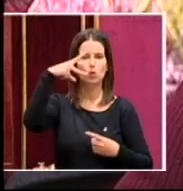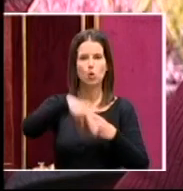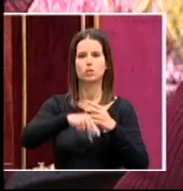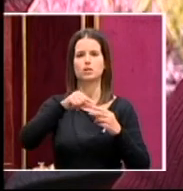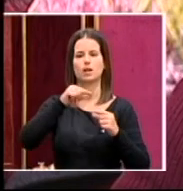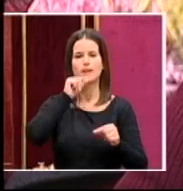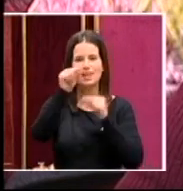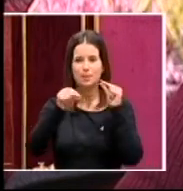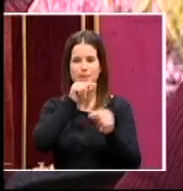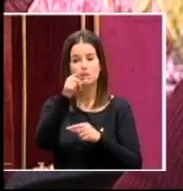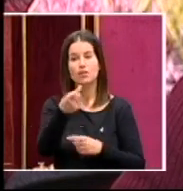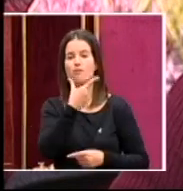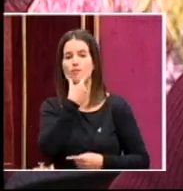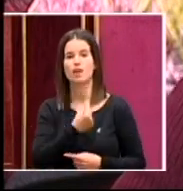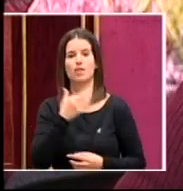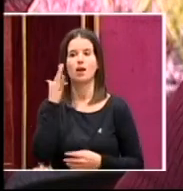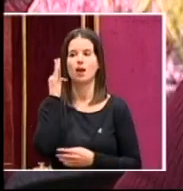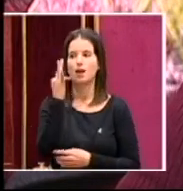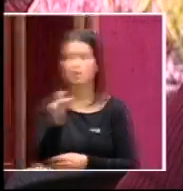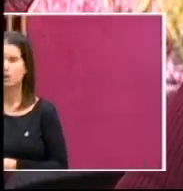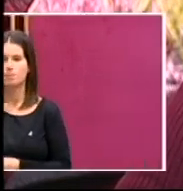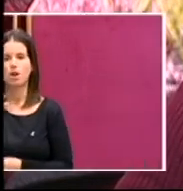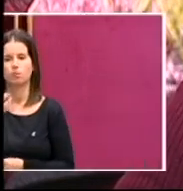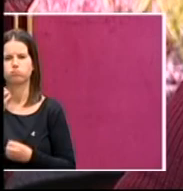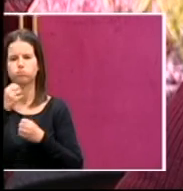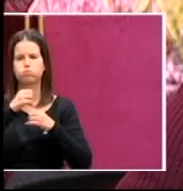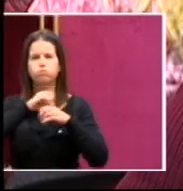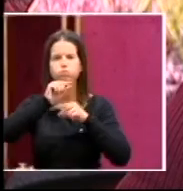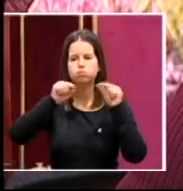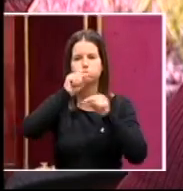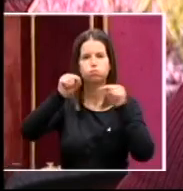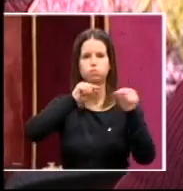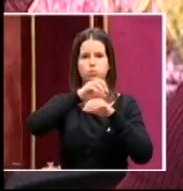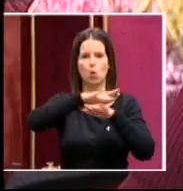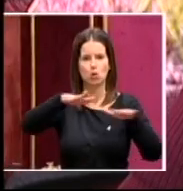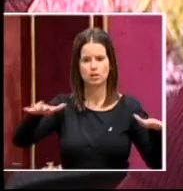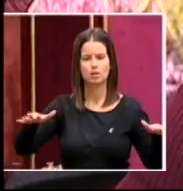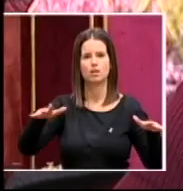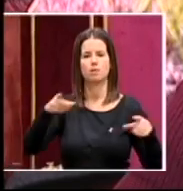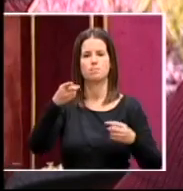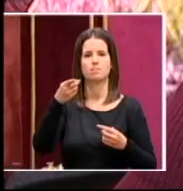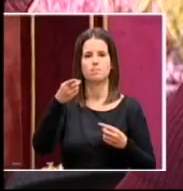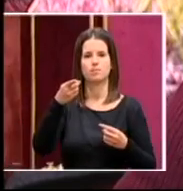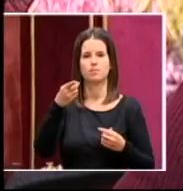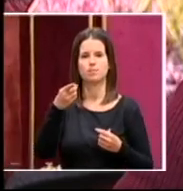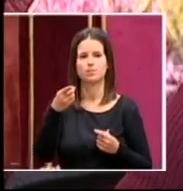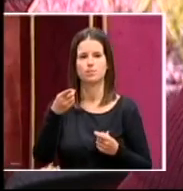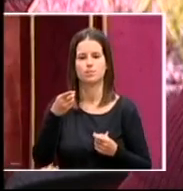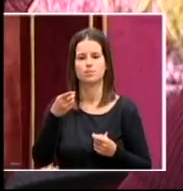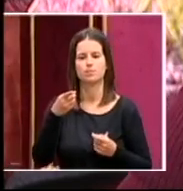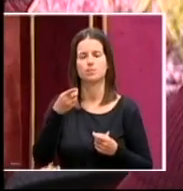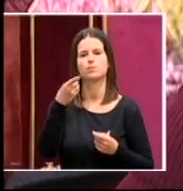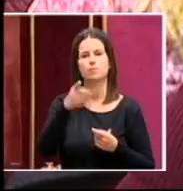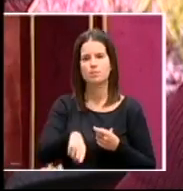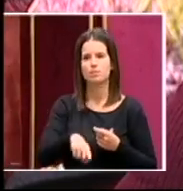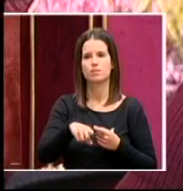Así de fácil. Eso, además, contagia, es contagioso. Eso hace que se mueva ese sector, hace que